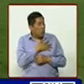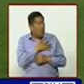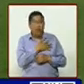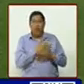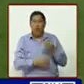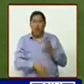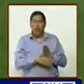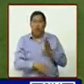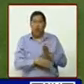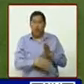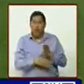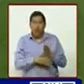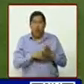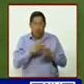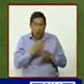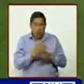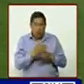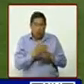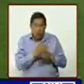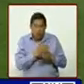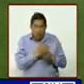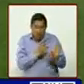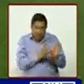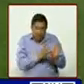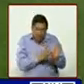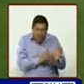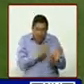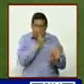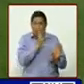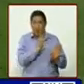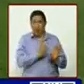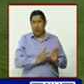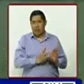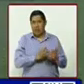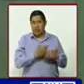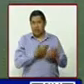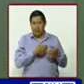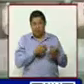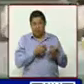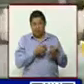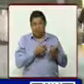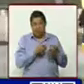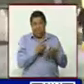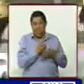esto del fútbol, ¿no? Me voy adentrando un poco por el lado de la psicología y del estudio de la dirección técnica.